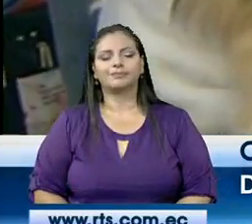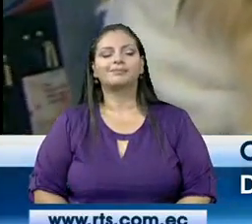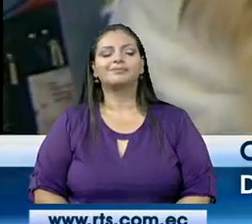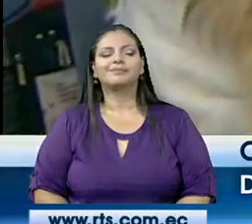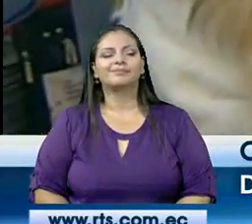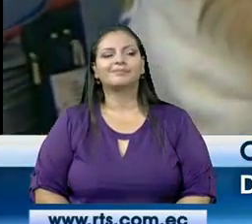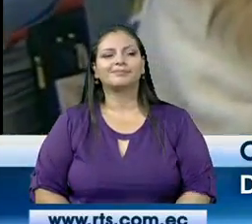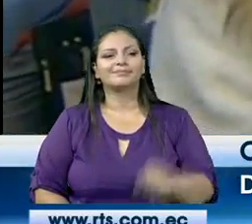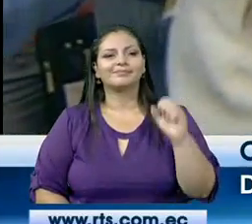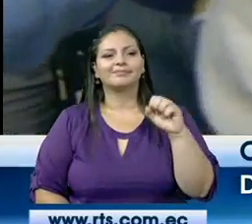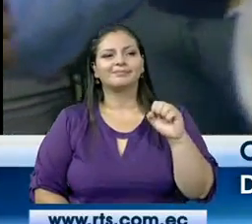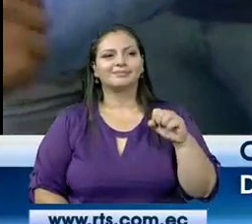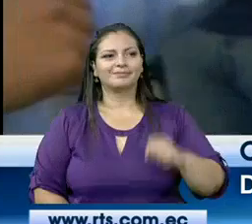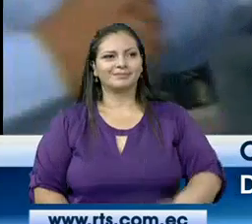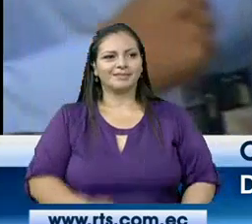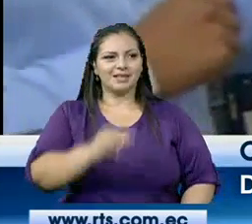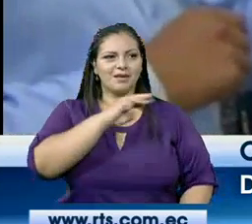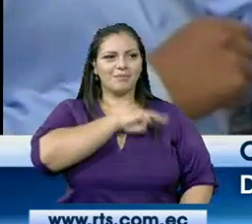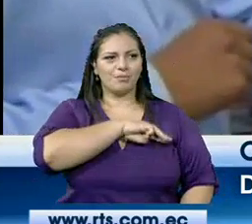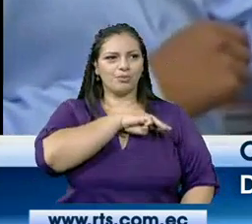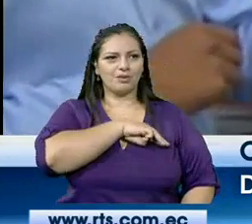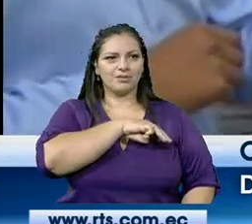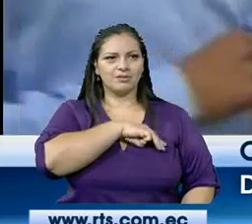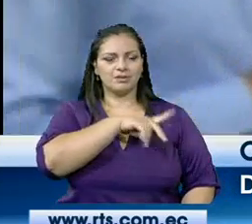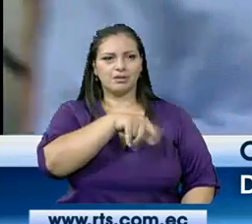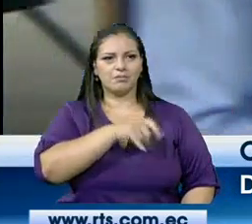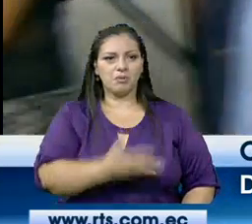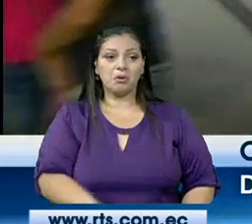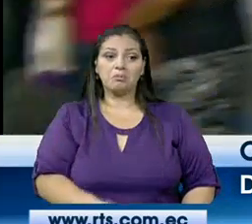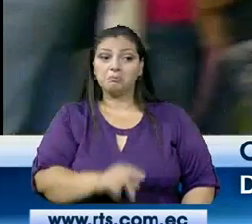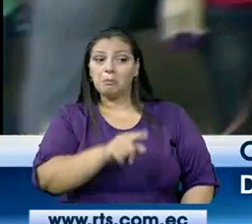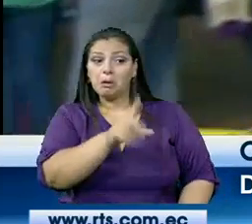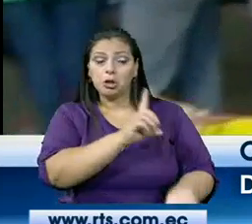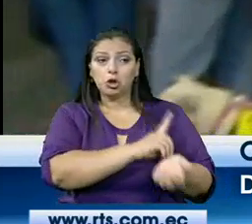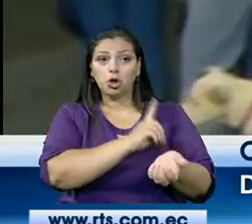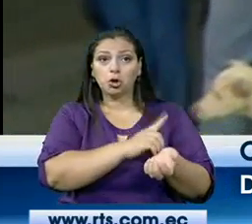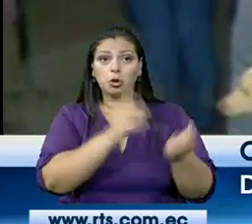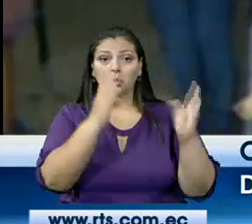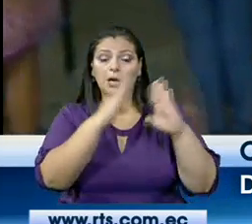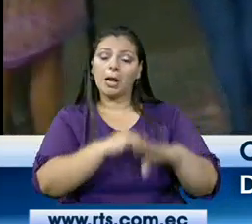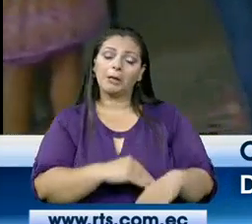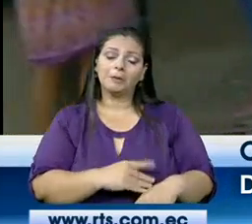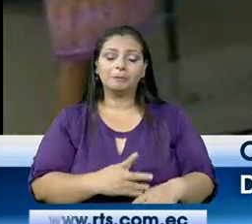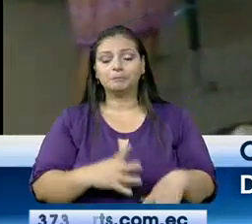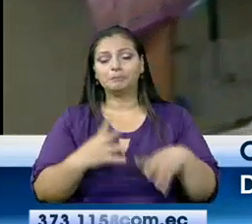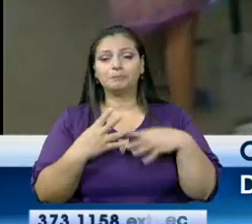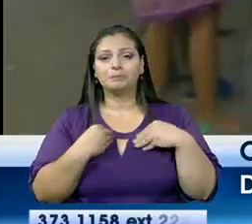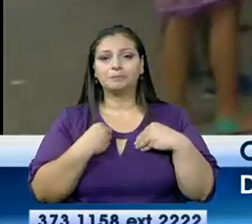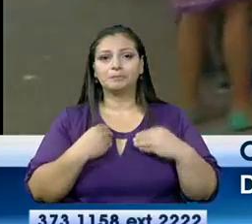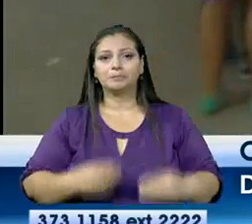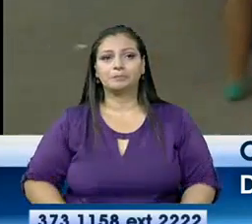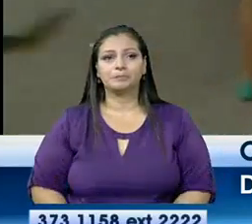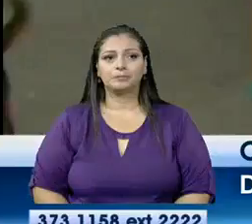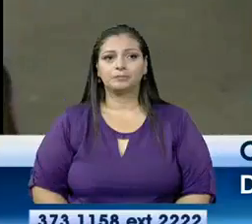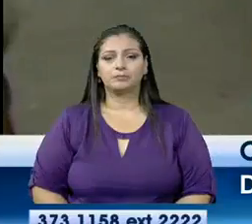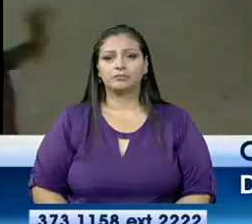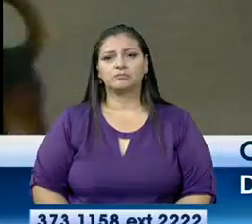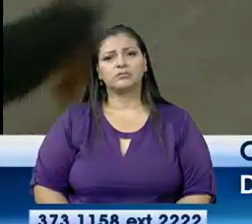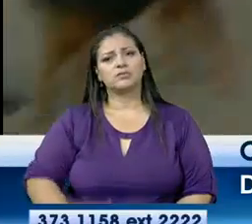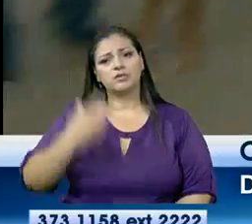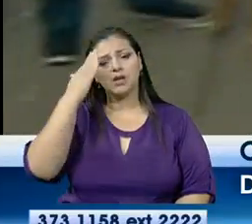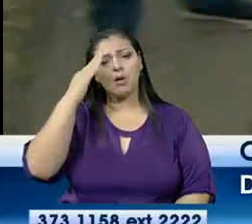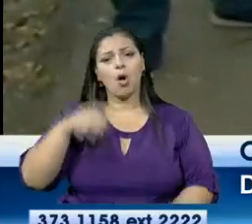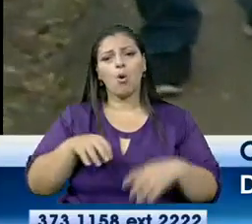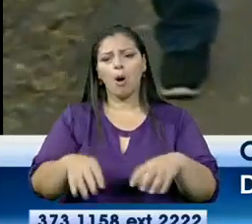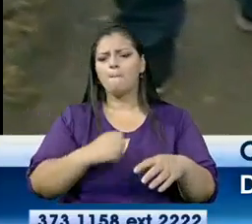esto de ser gratuito la esterilización. Evitamos mascotitas en la calle, por ahí abandonadas. Sí, exactamente. Yo